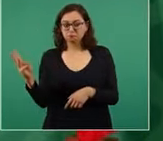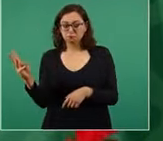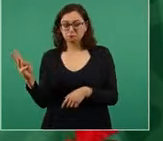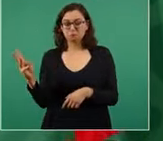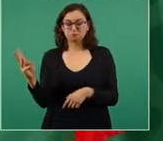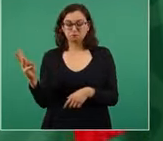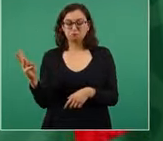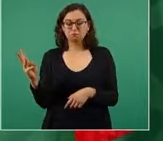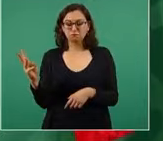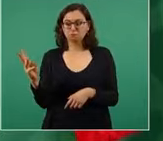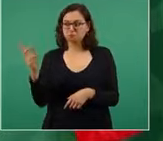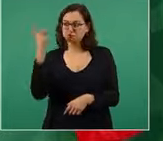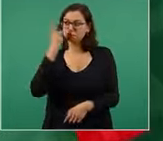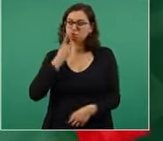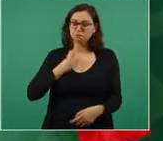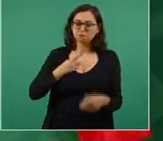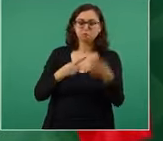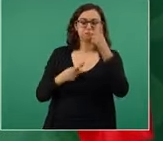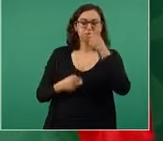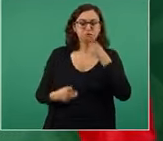dueños o